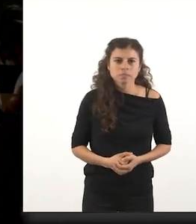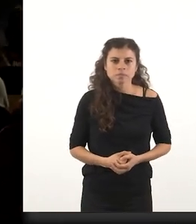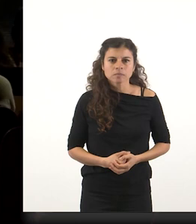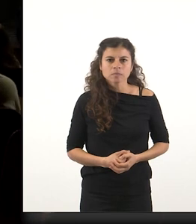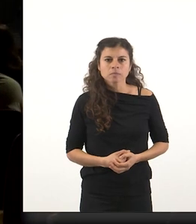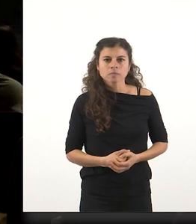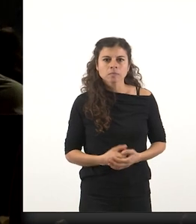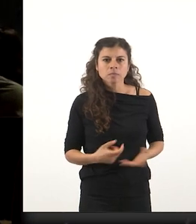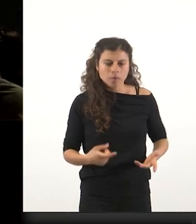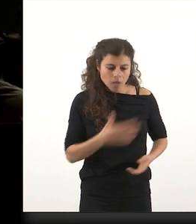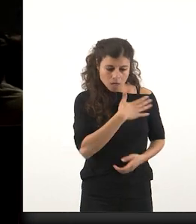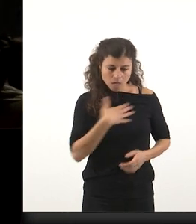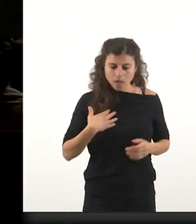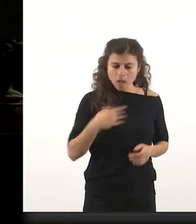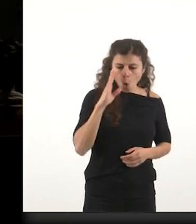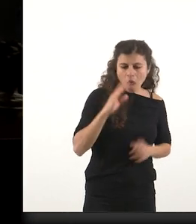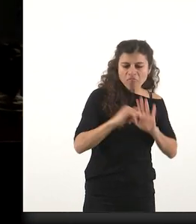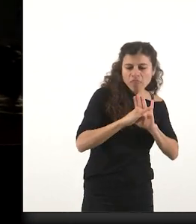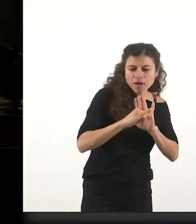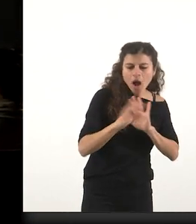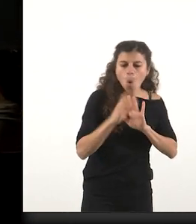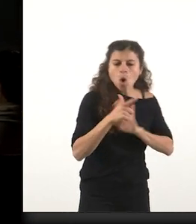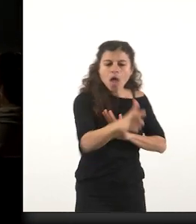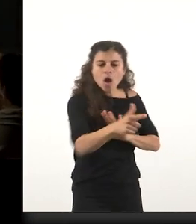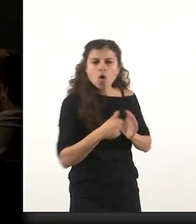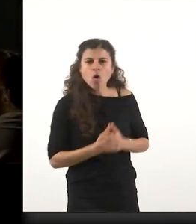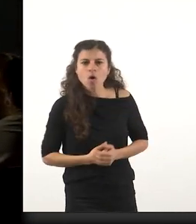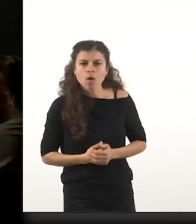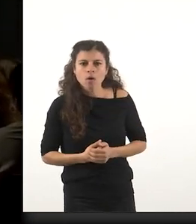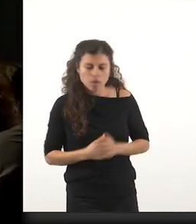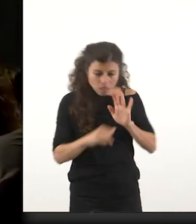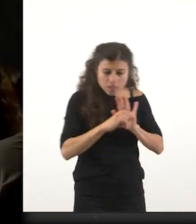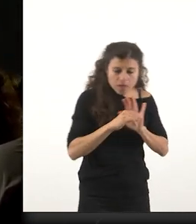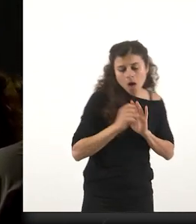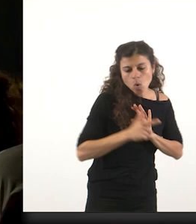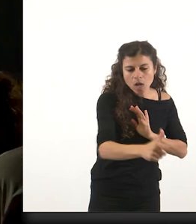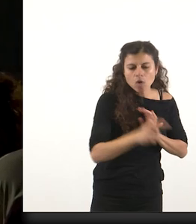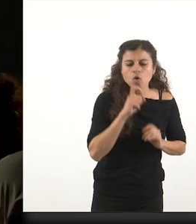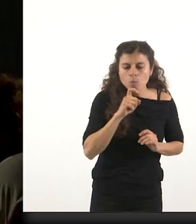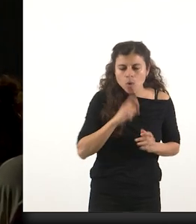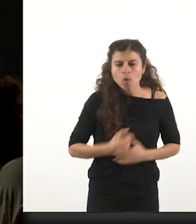¿Quiere decirme hola más cerca o de lejos? ¿Que cómo me quiere usted hablar, de cerca o de